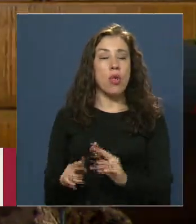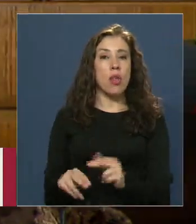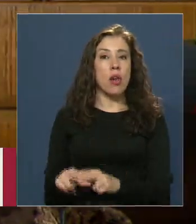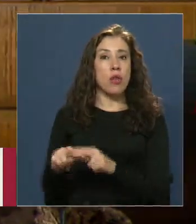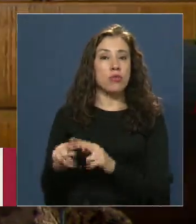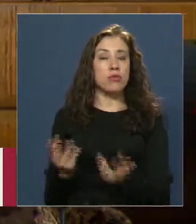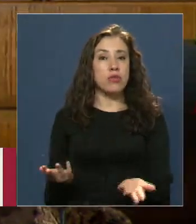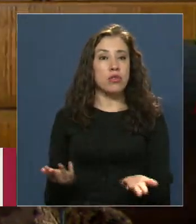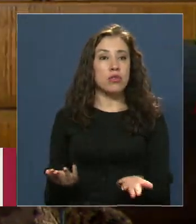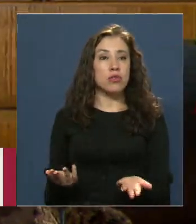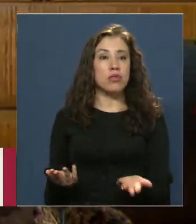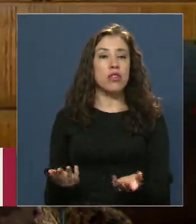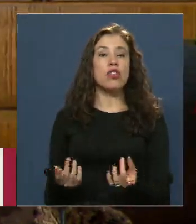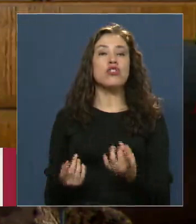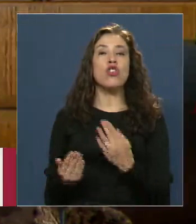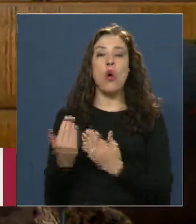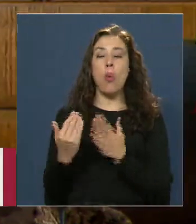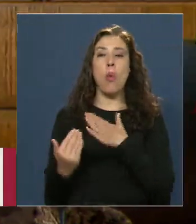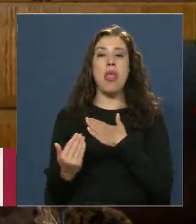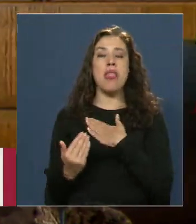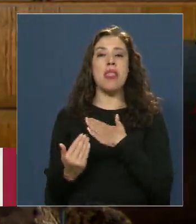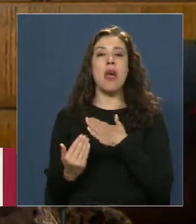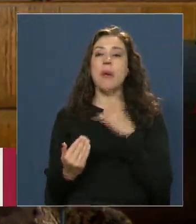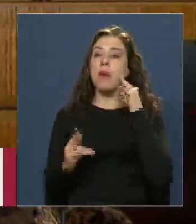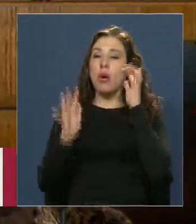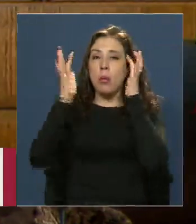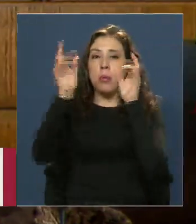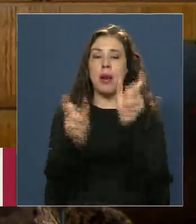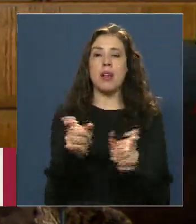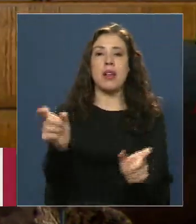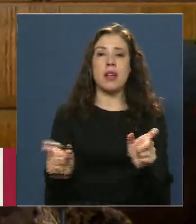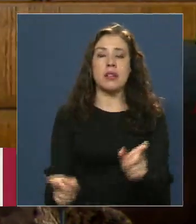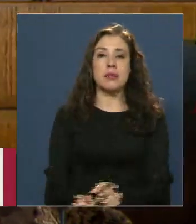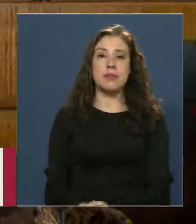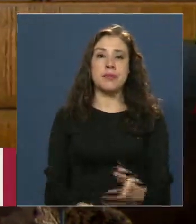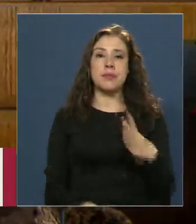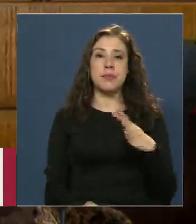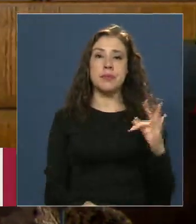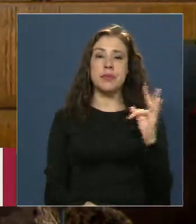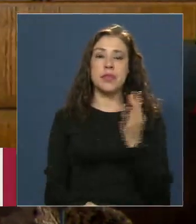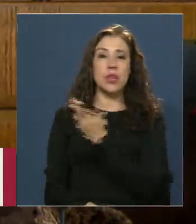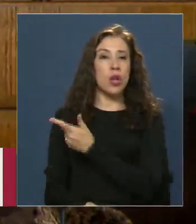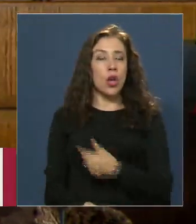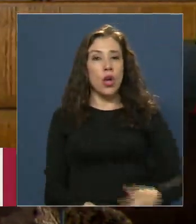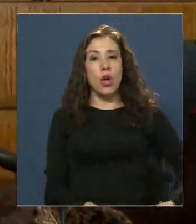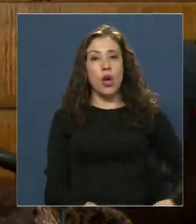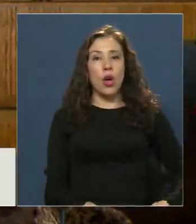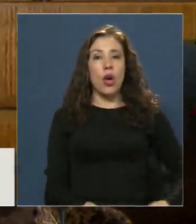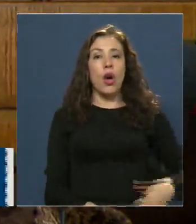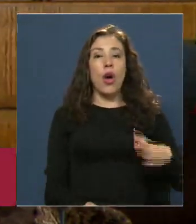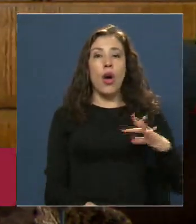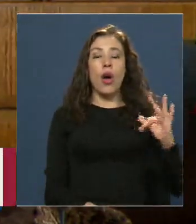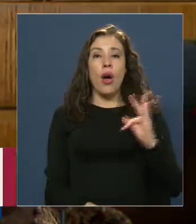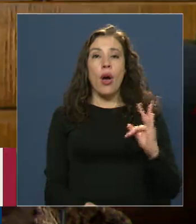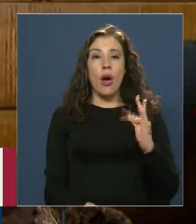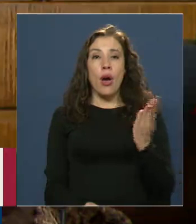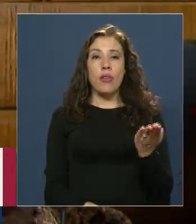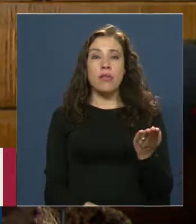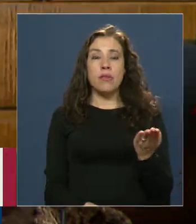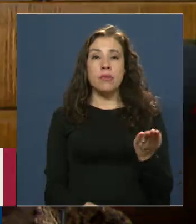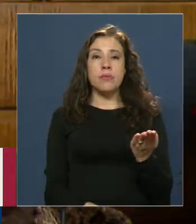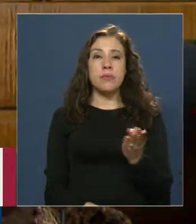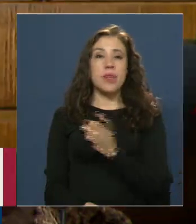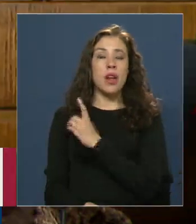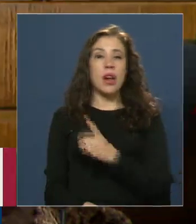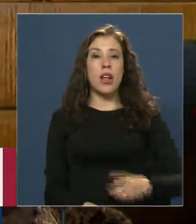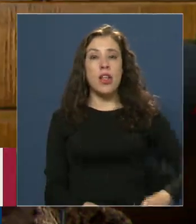contrario, los cuidan para ellos y no para la gente. Felicito al gobierno. Felicito a los parlamentarios